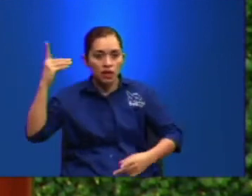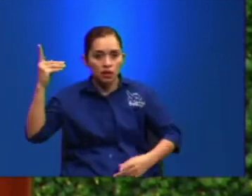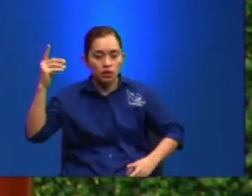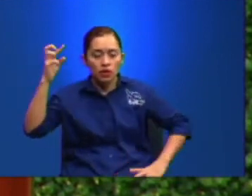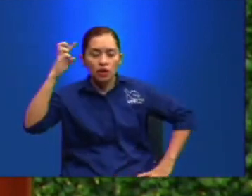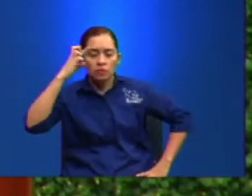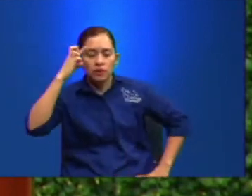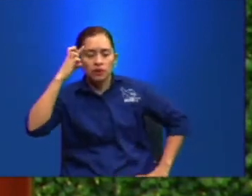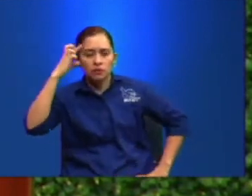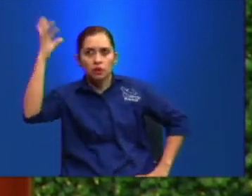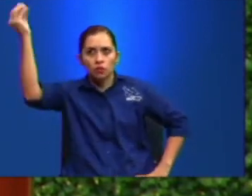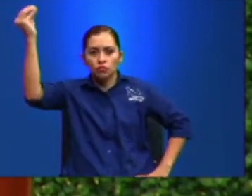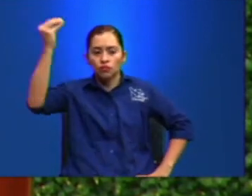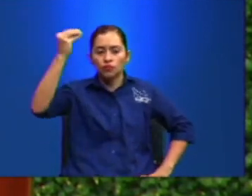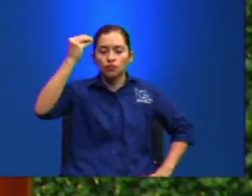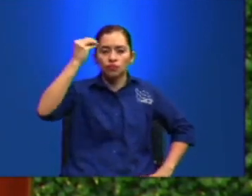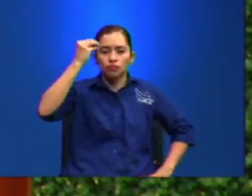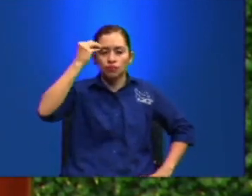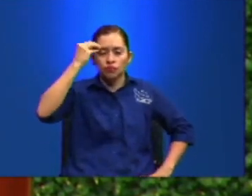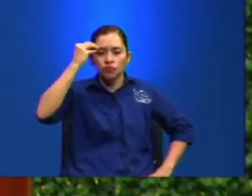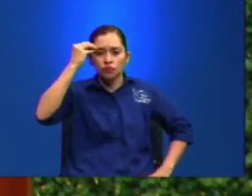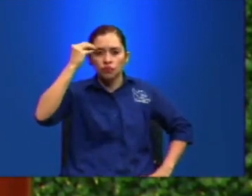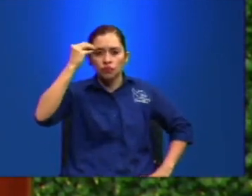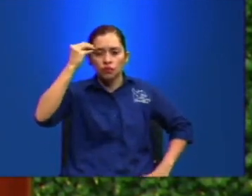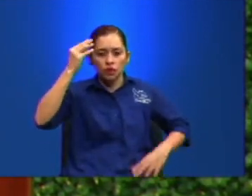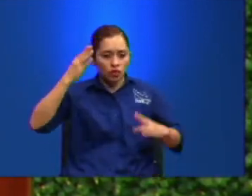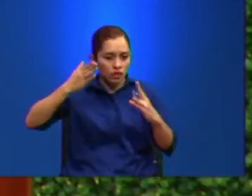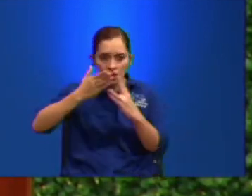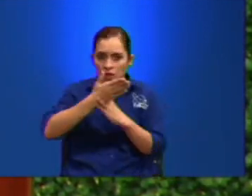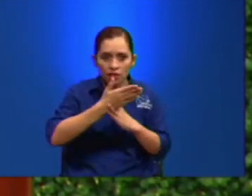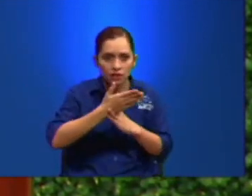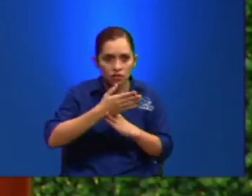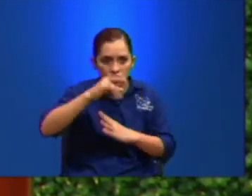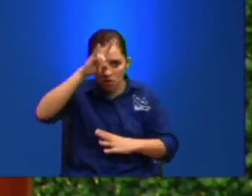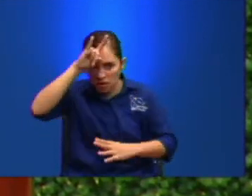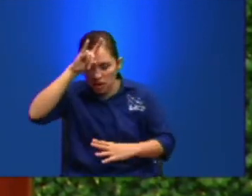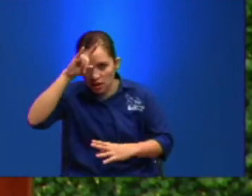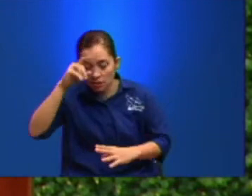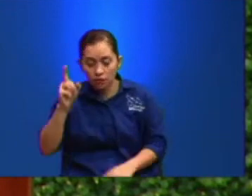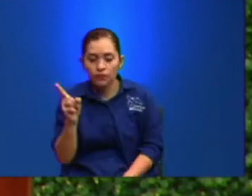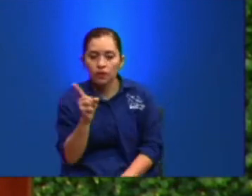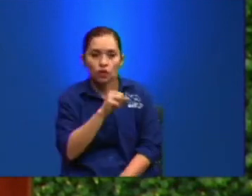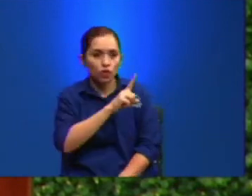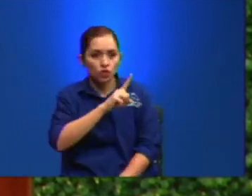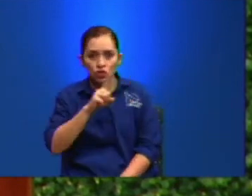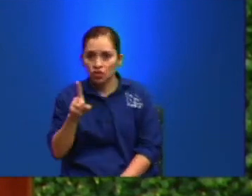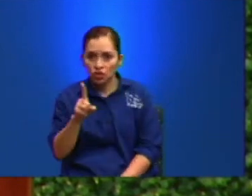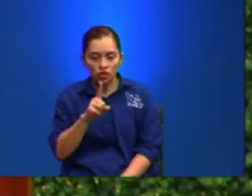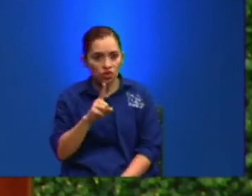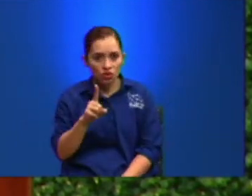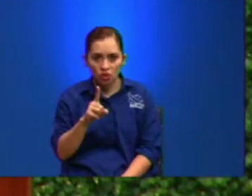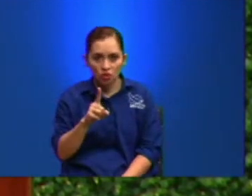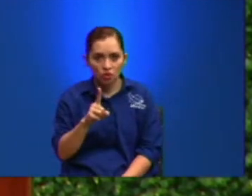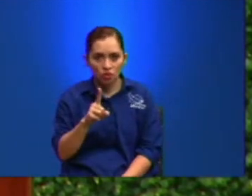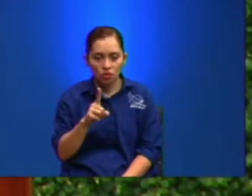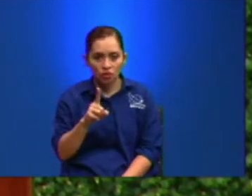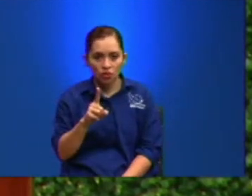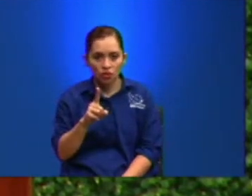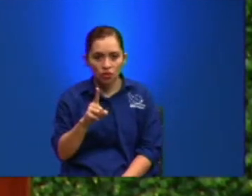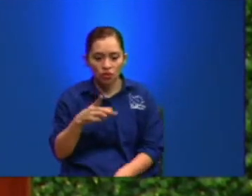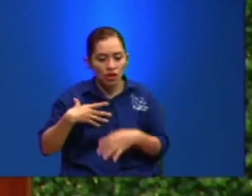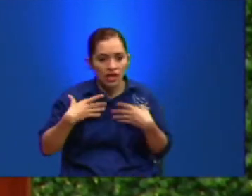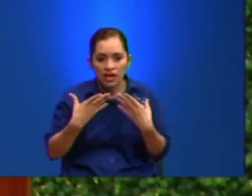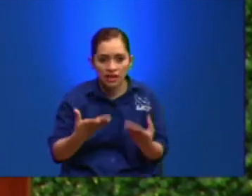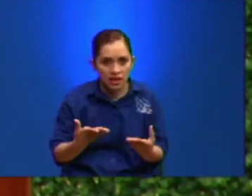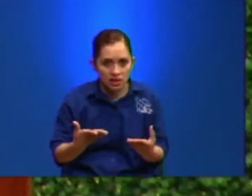no merece que el que no lo merecen mientras se me vino un pensamiento de parte de dios y tú mereces todo lo que yo te